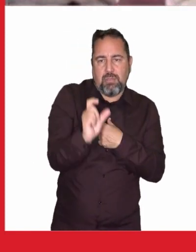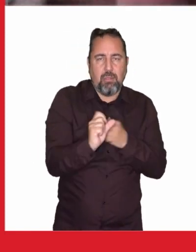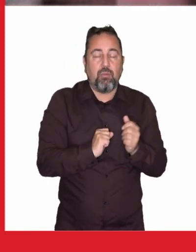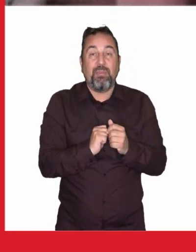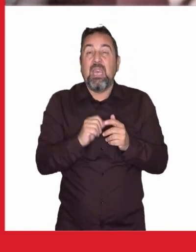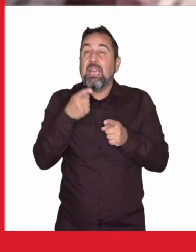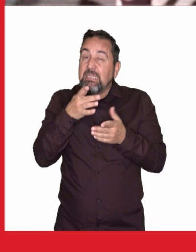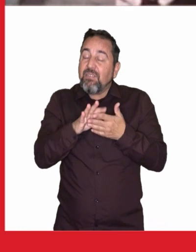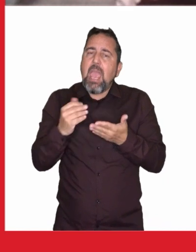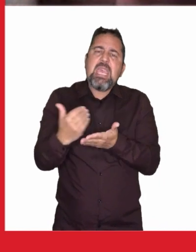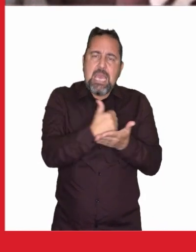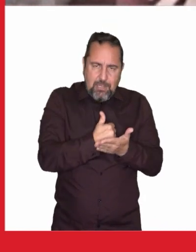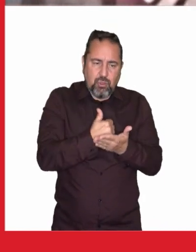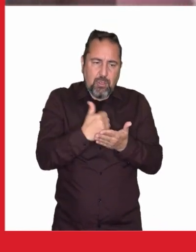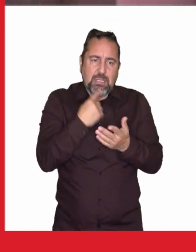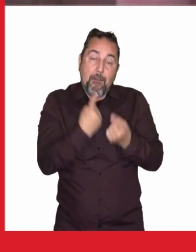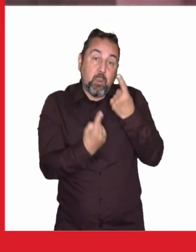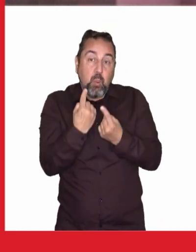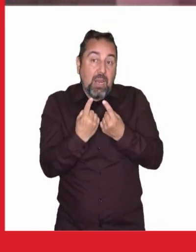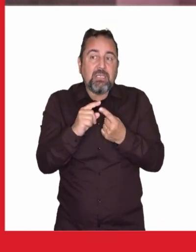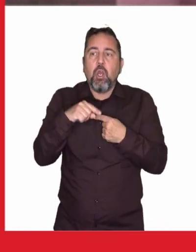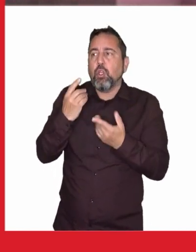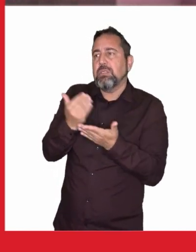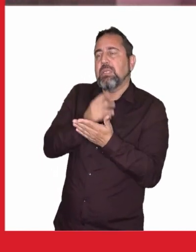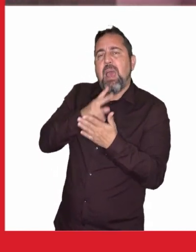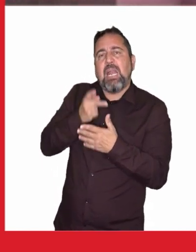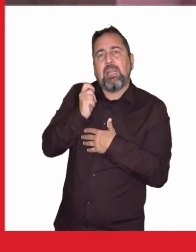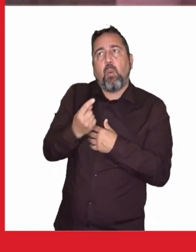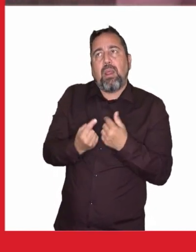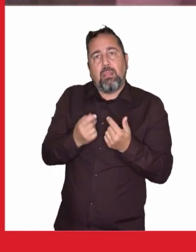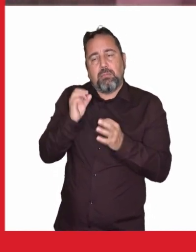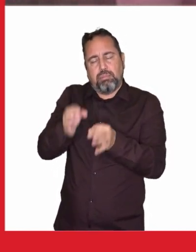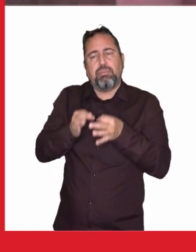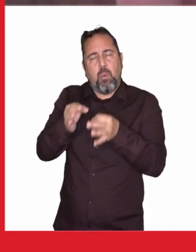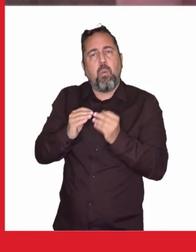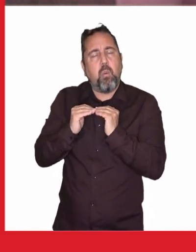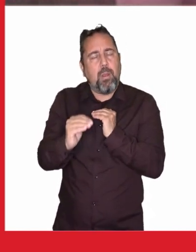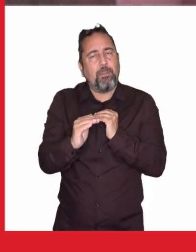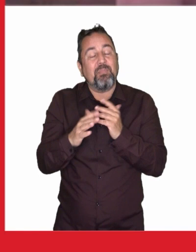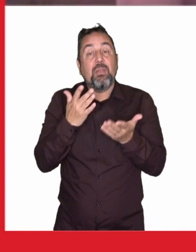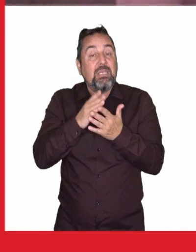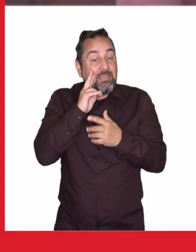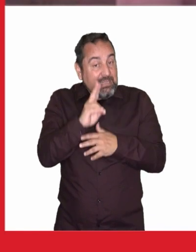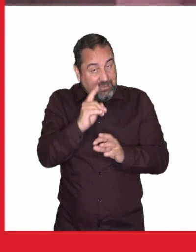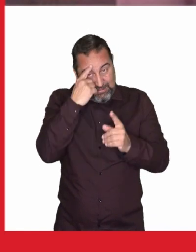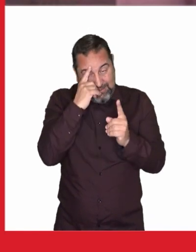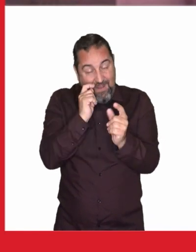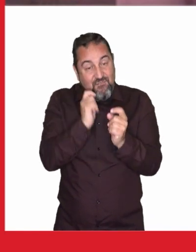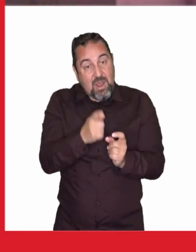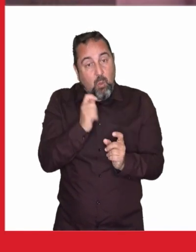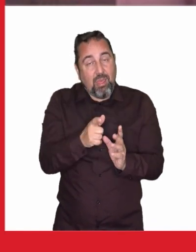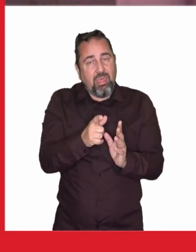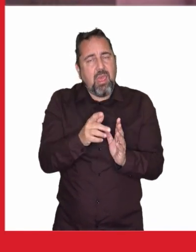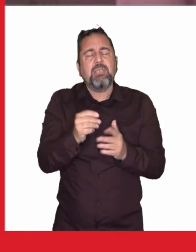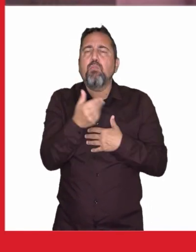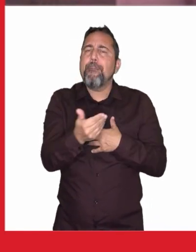temas legales, te cobro tanto. Entonces, ahí tiene unos ingresos que son puntuales y otros que son recurrentes. Tener